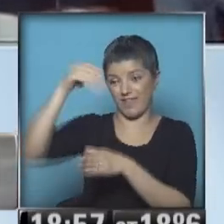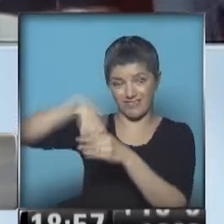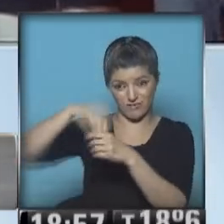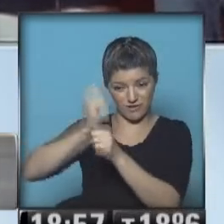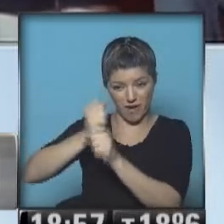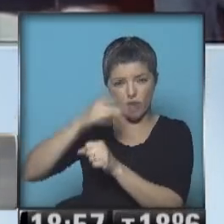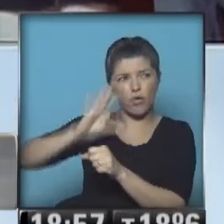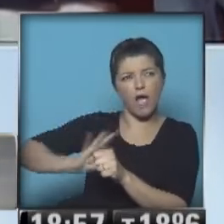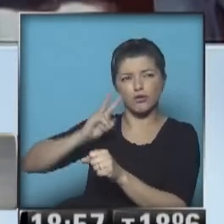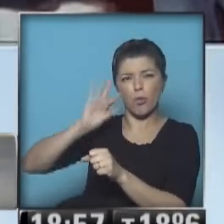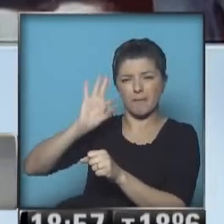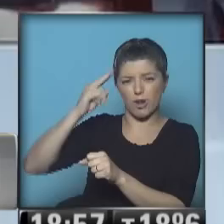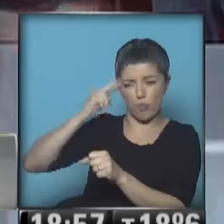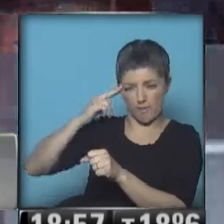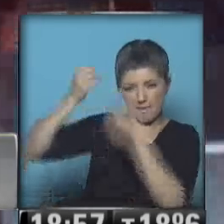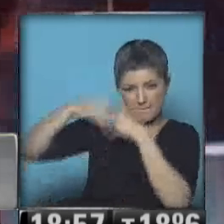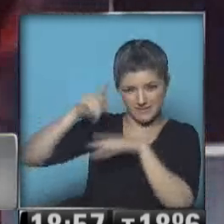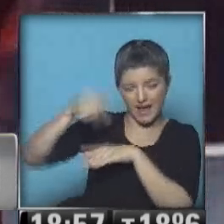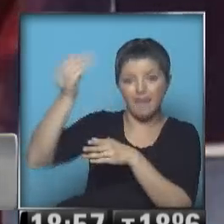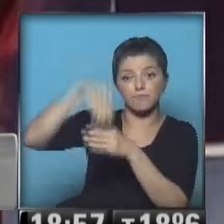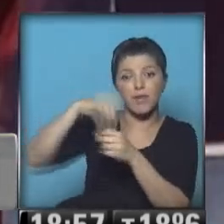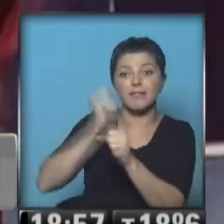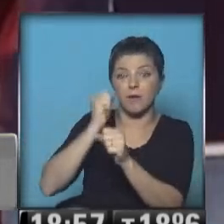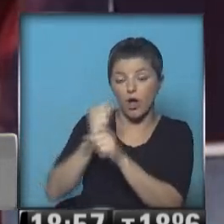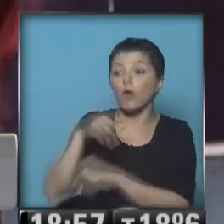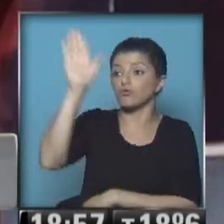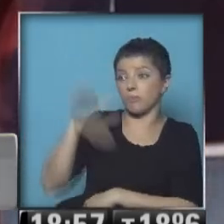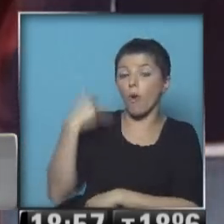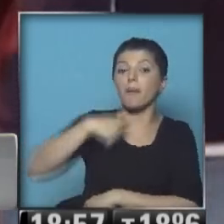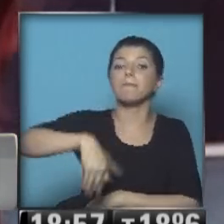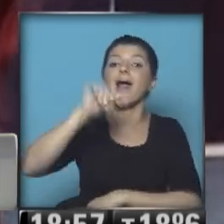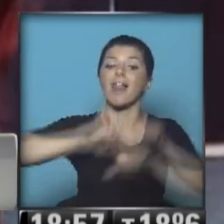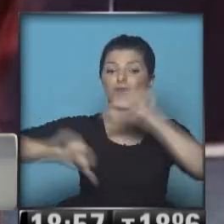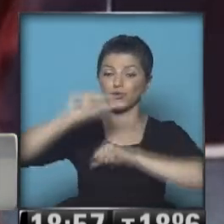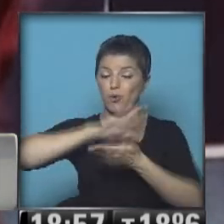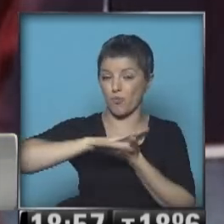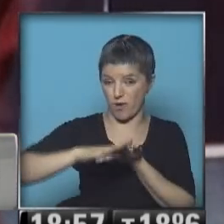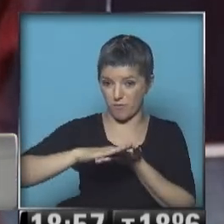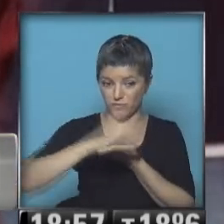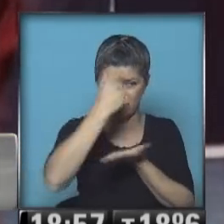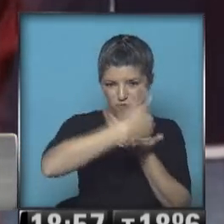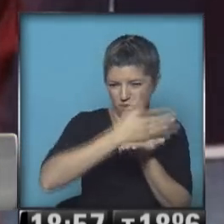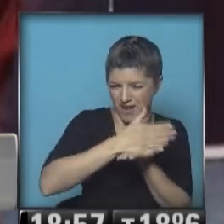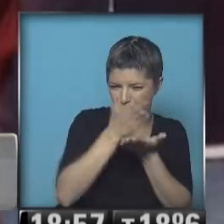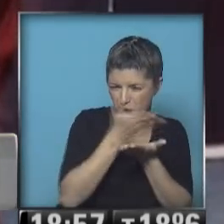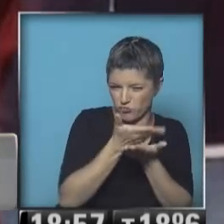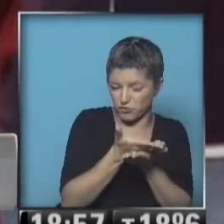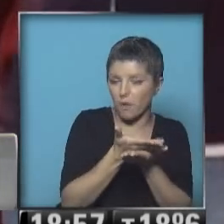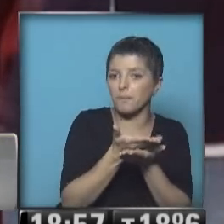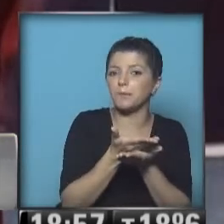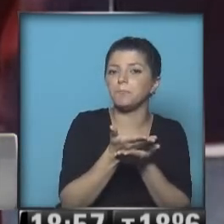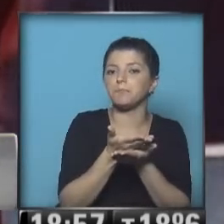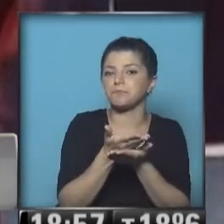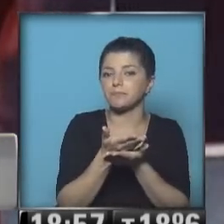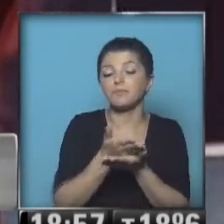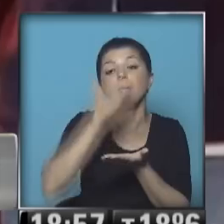año 2009, cuando se me convocó para poner en marcha laboratorios nuevos en una de las áreas productivas de la empresa,